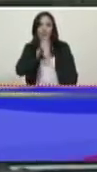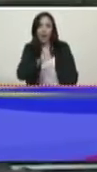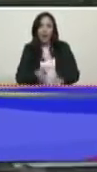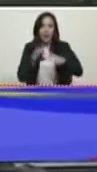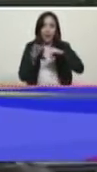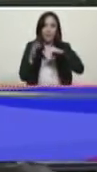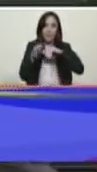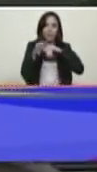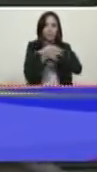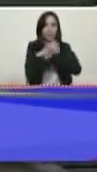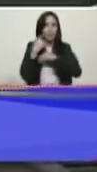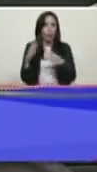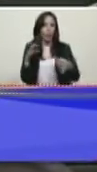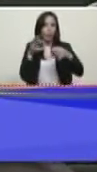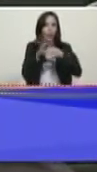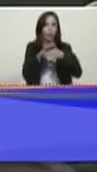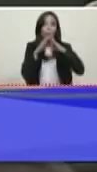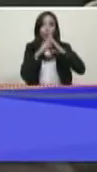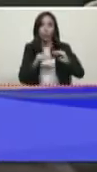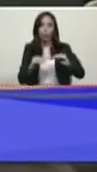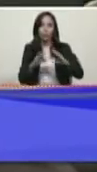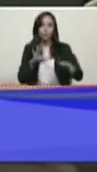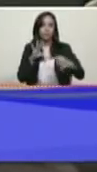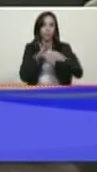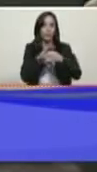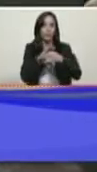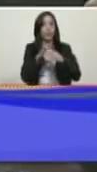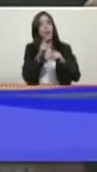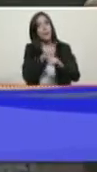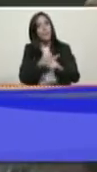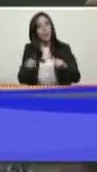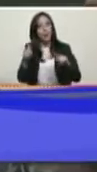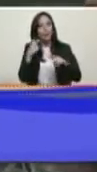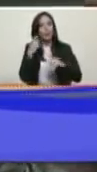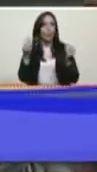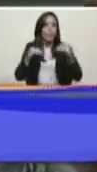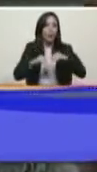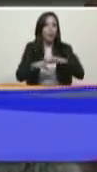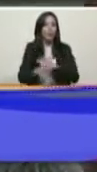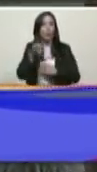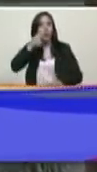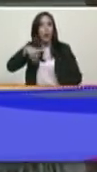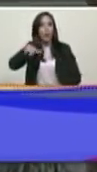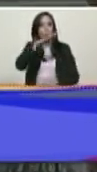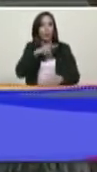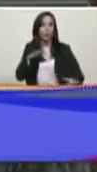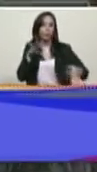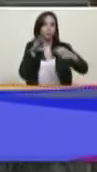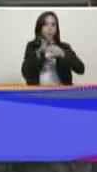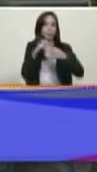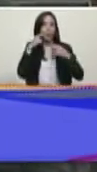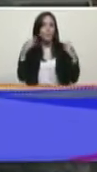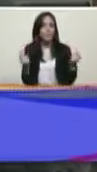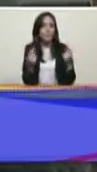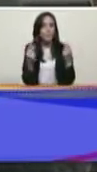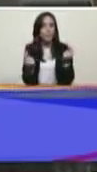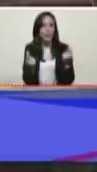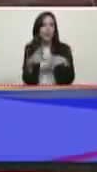alcaldías el poder municipal pero sobre todo lograr con el poder popular activado